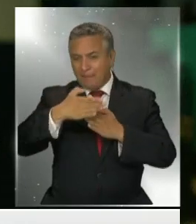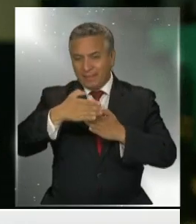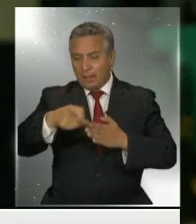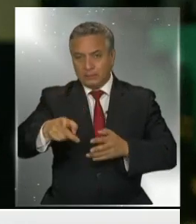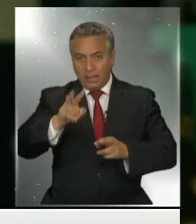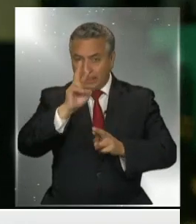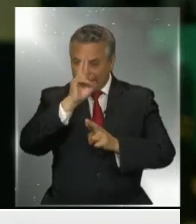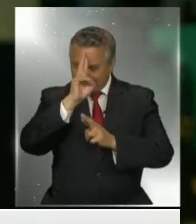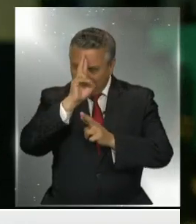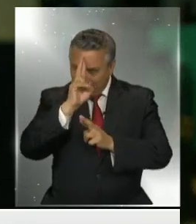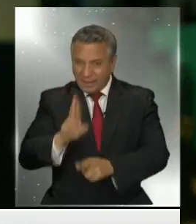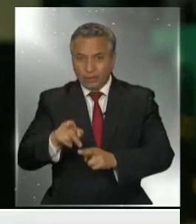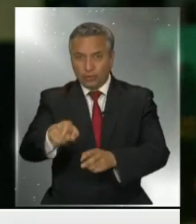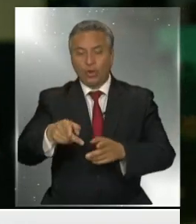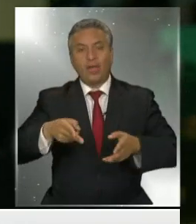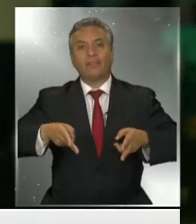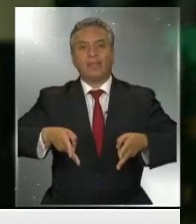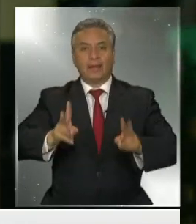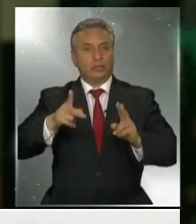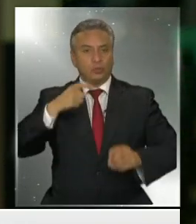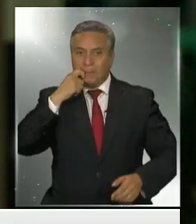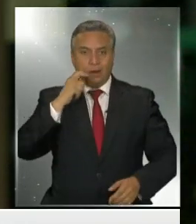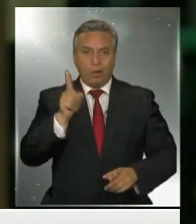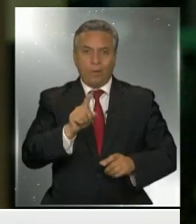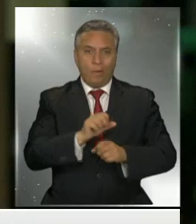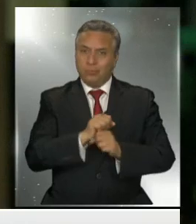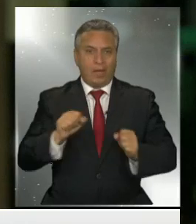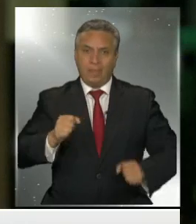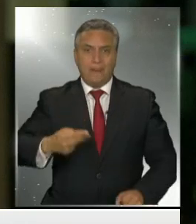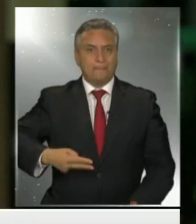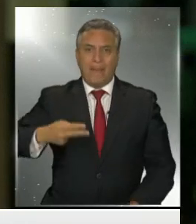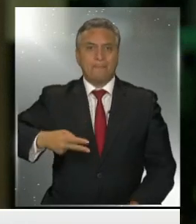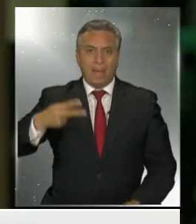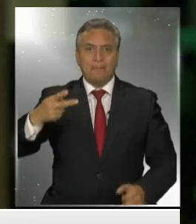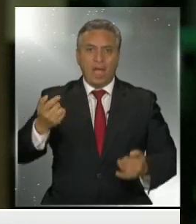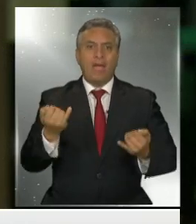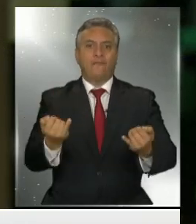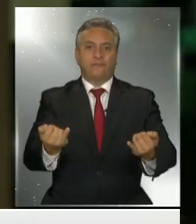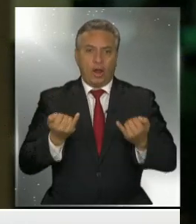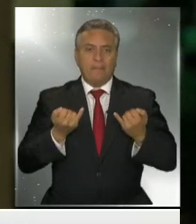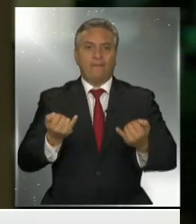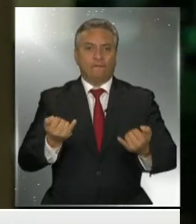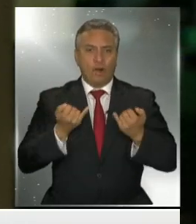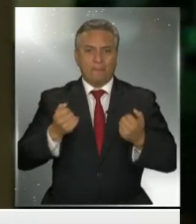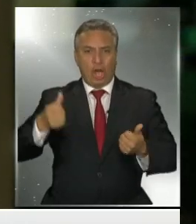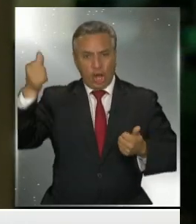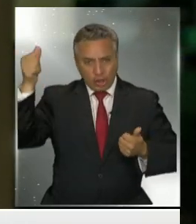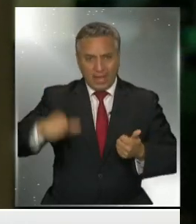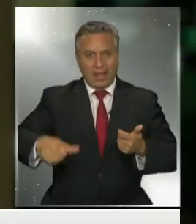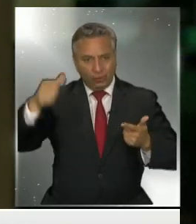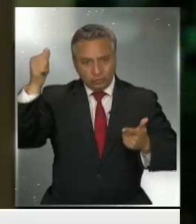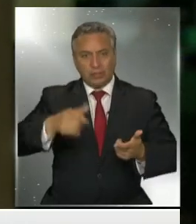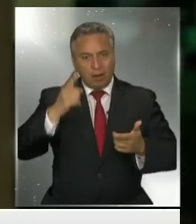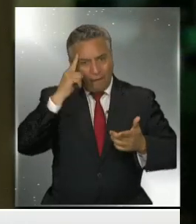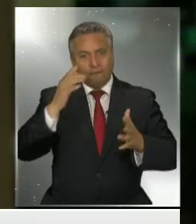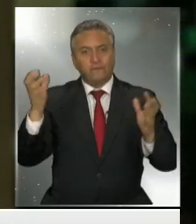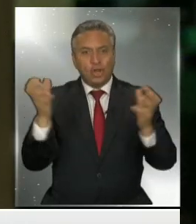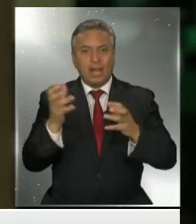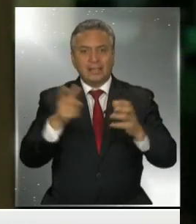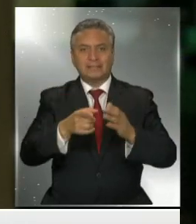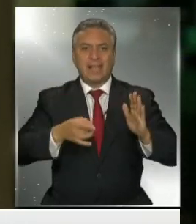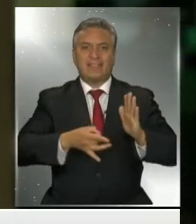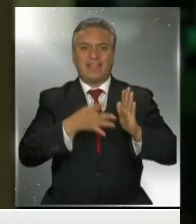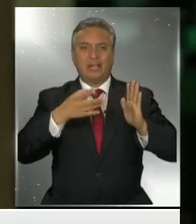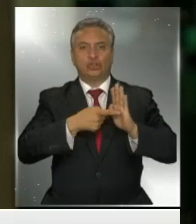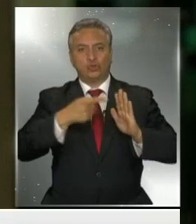irrestricto a los derechos humanos no podemos seguir acumulando informes de condena de por la violencia a los derechos humanos